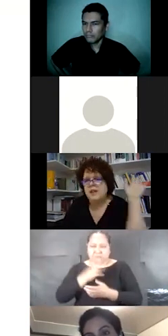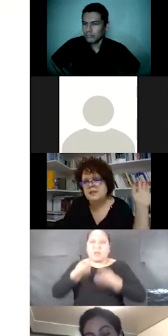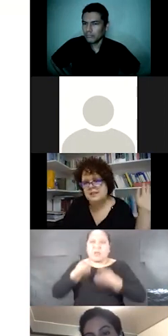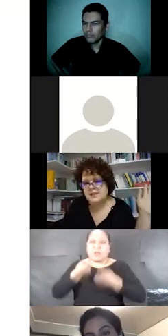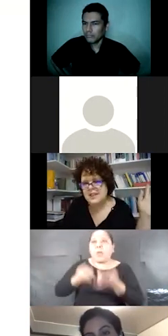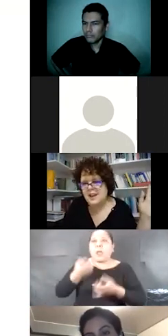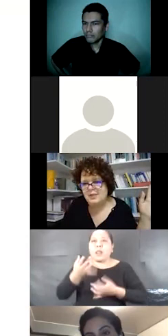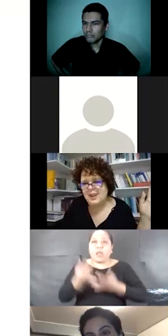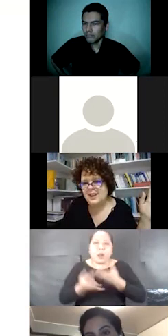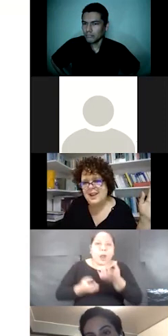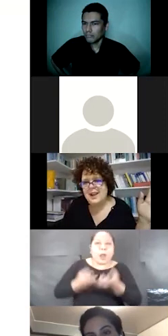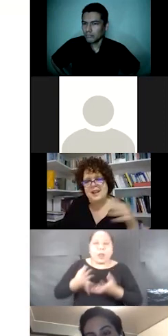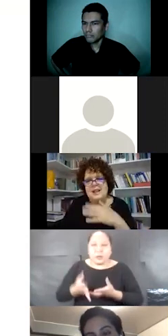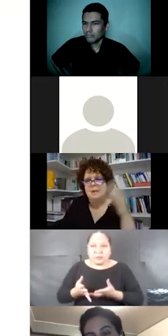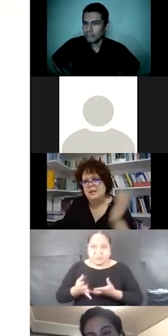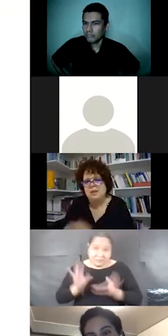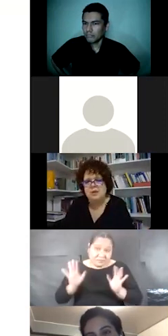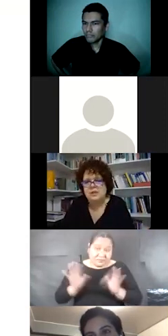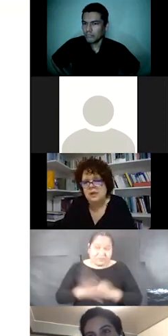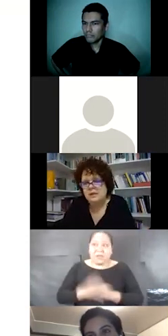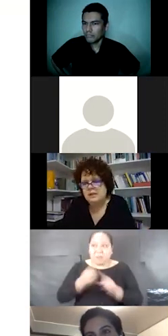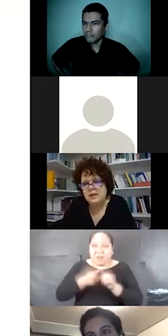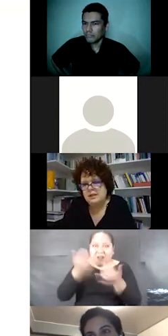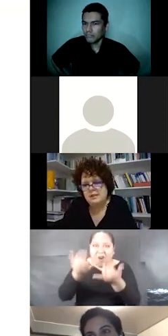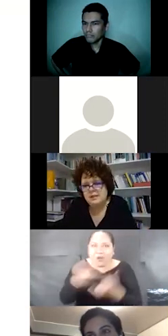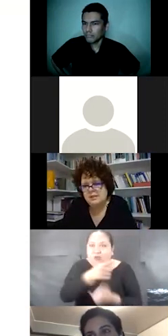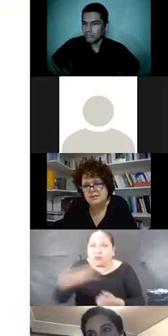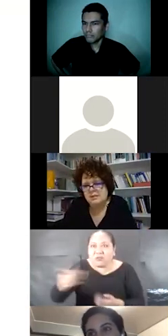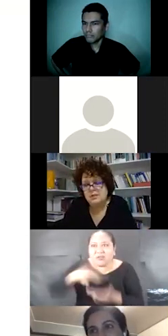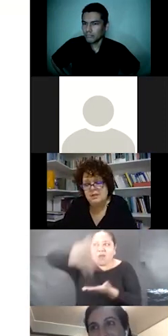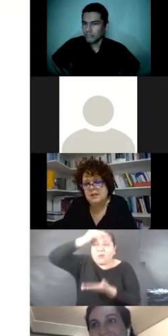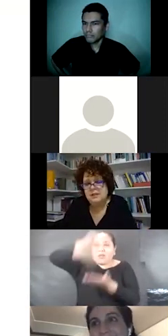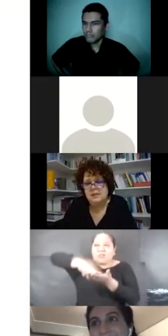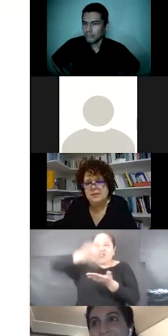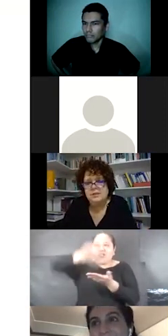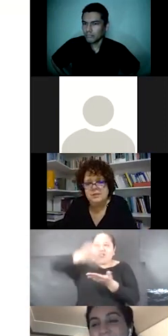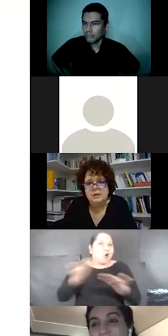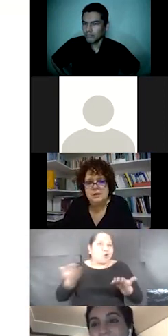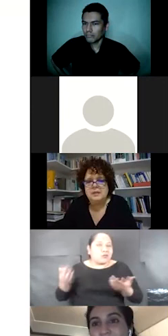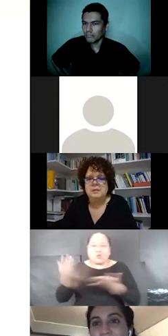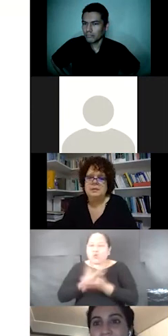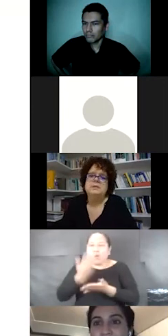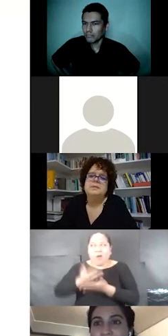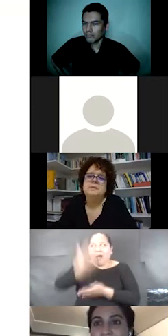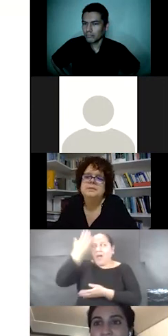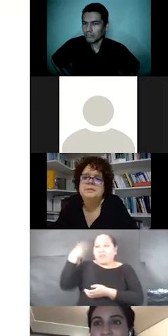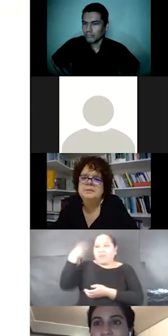salir diferentes de esta charla porque están aprendiendo cosas nuevas que no sabían antes, ¿no? Entonces me parece muy